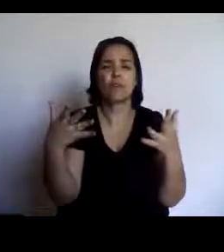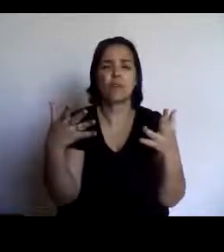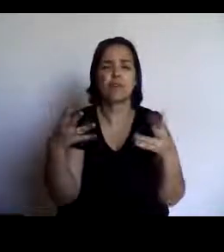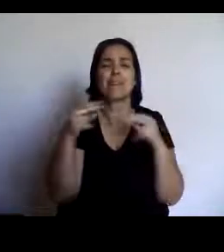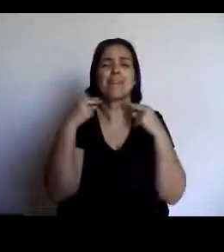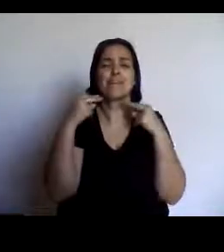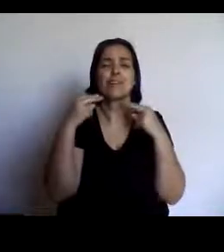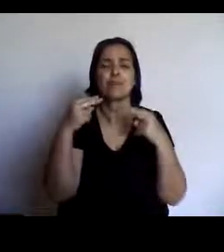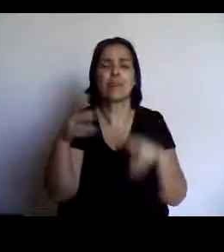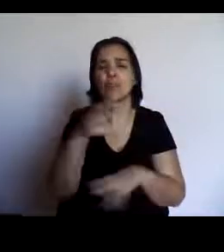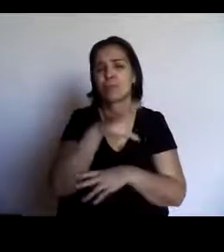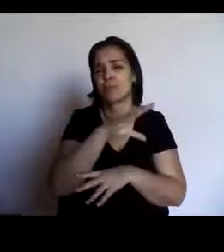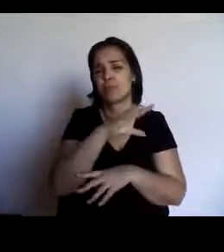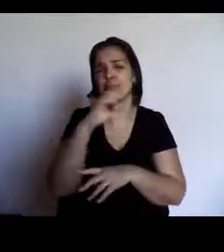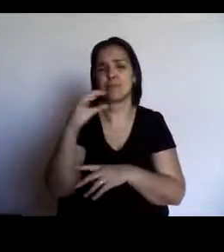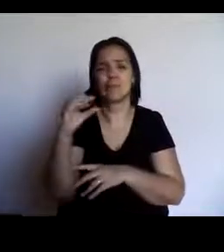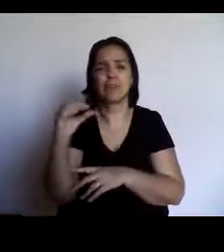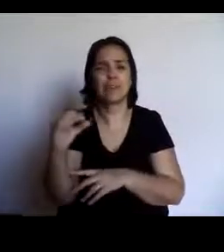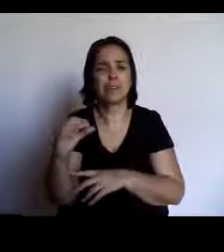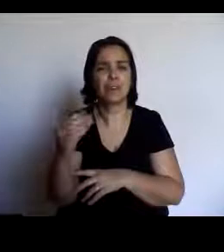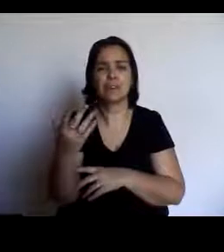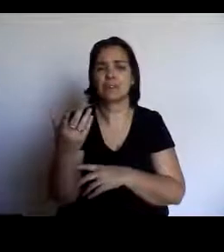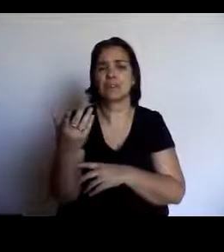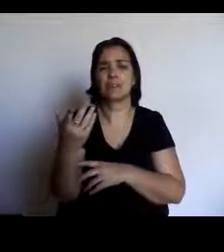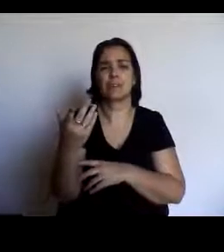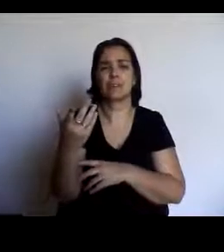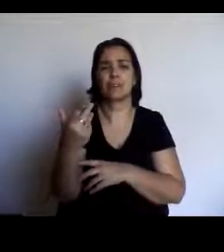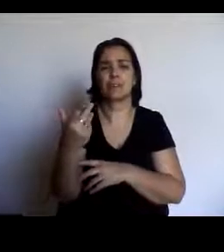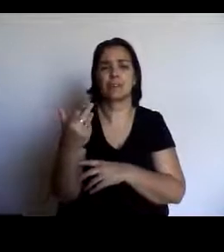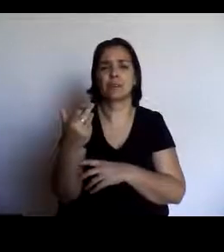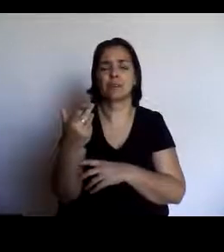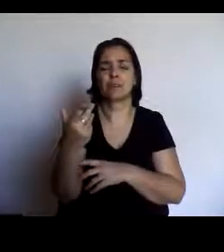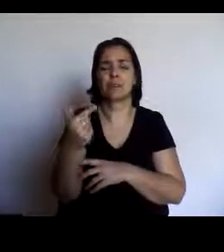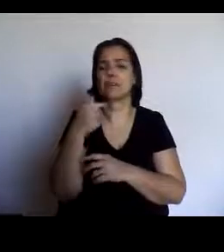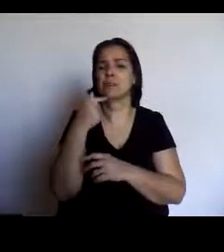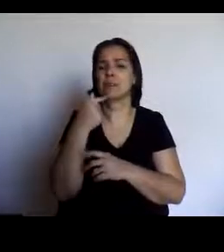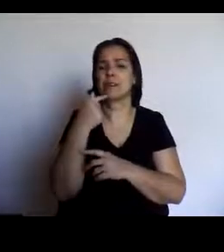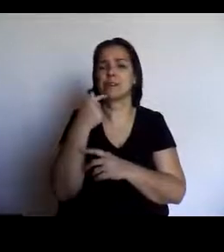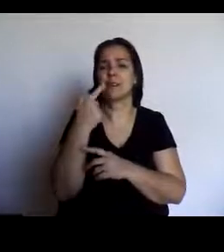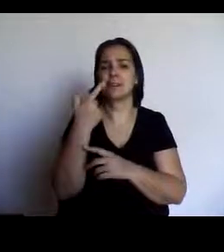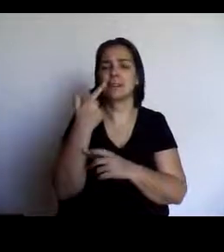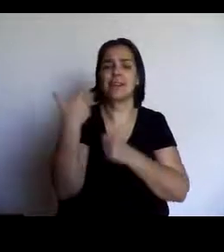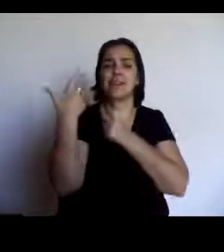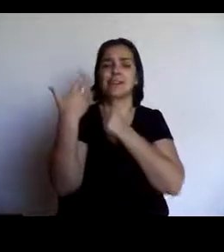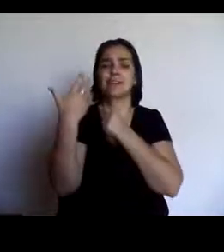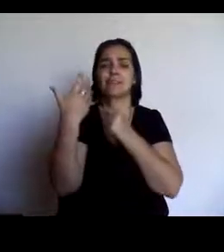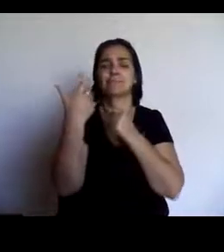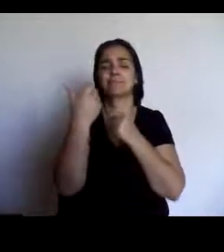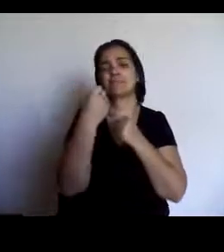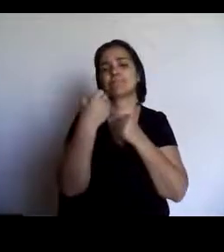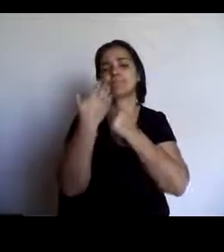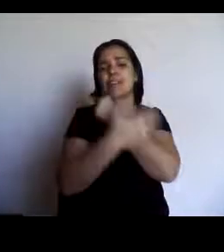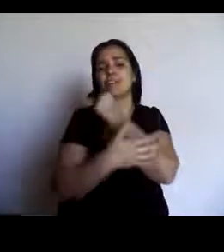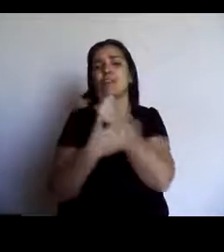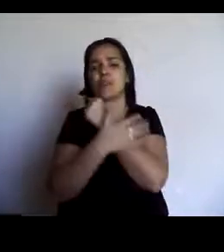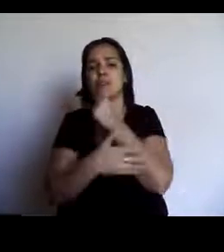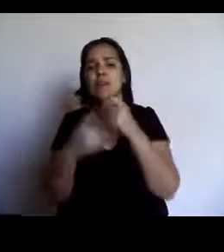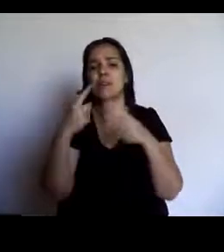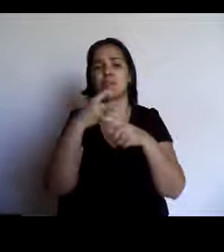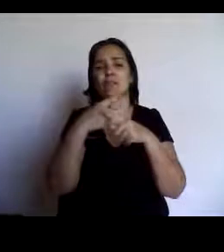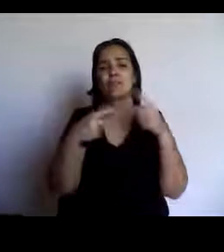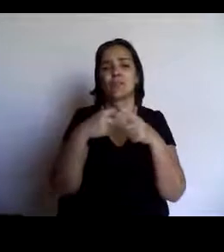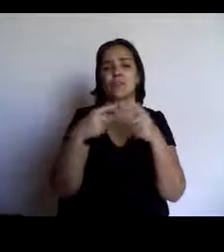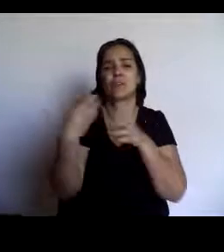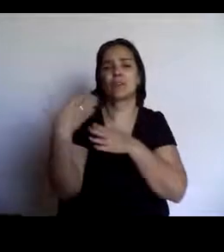Es el organismo, es el gobierno intermedio que gracias a él posibilita, es la vía o